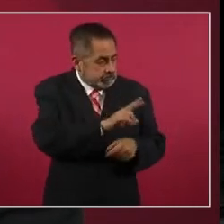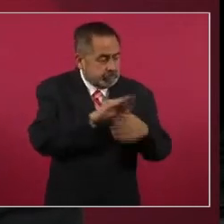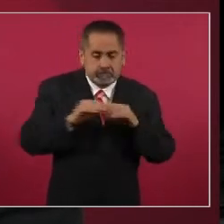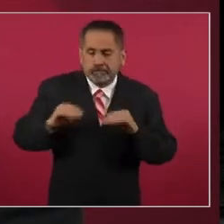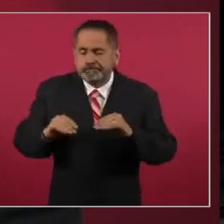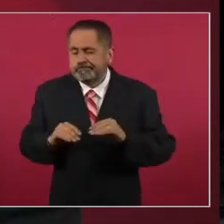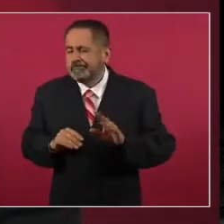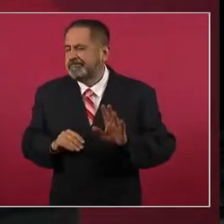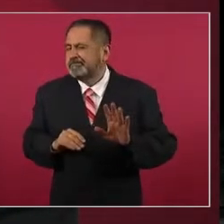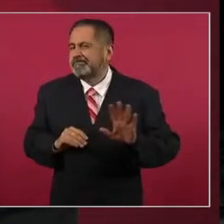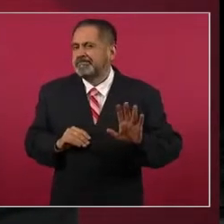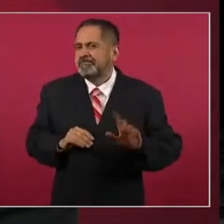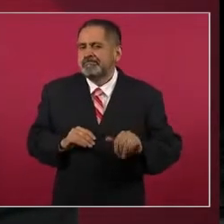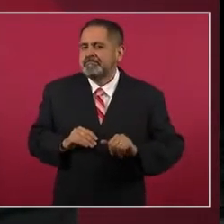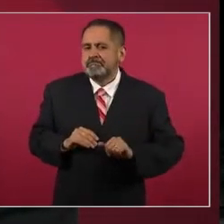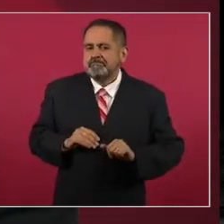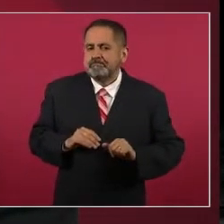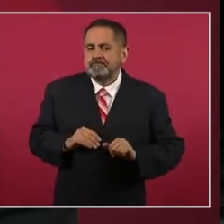2